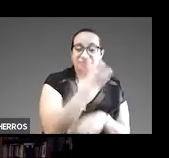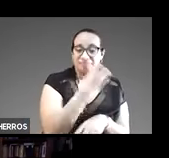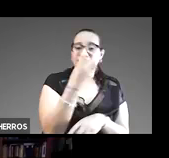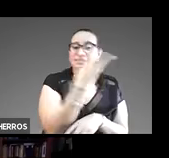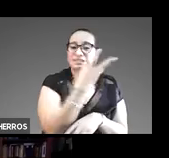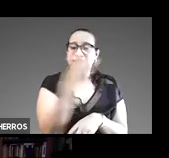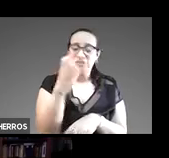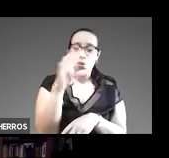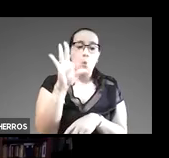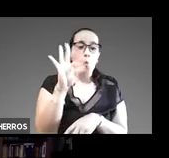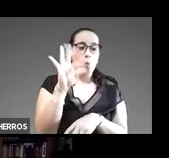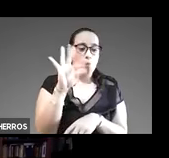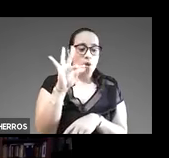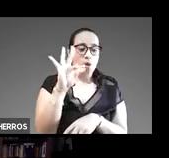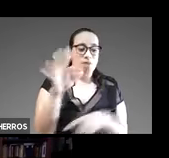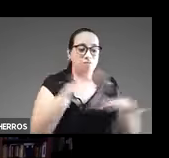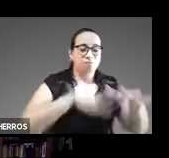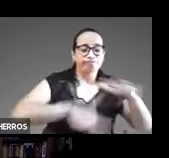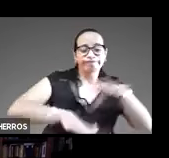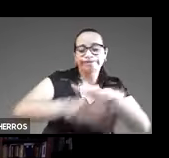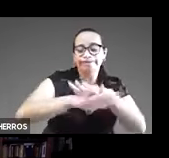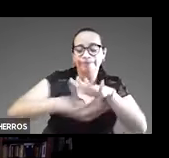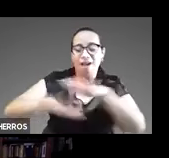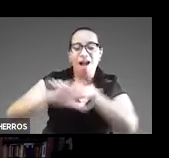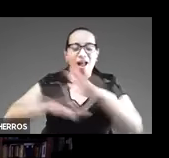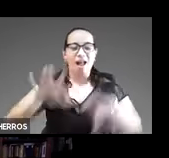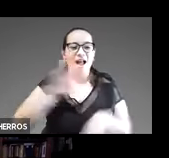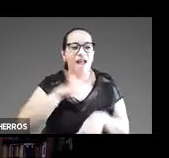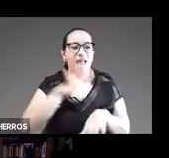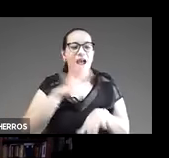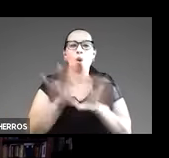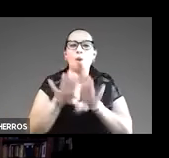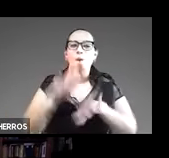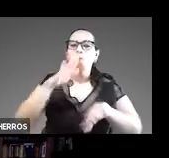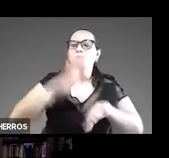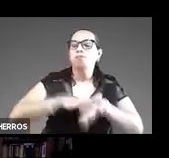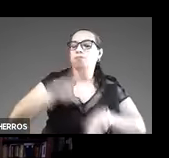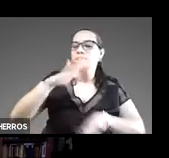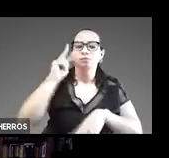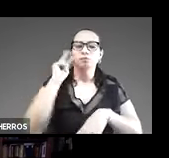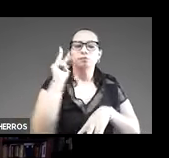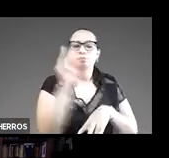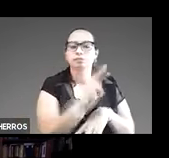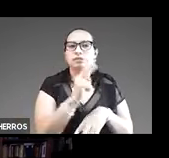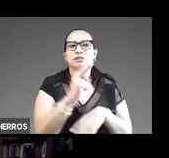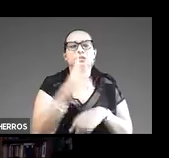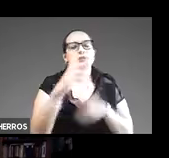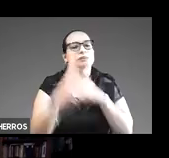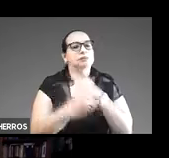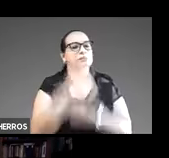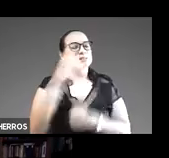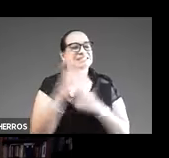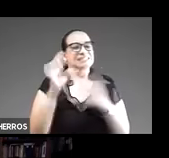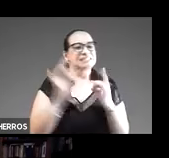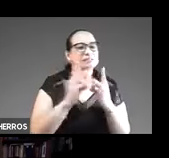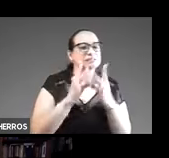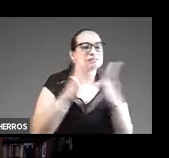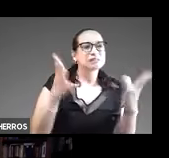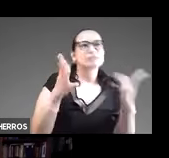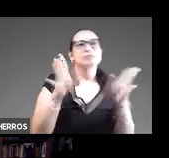se daba de manera más visible un momento de crisis que tiene que ver